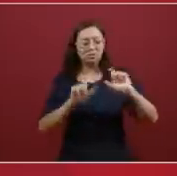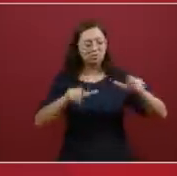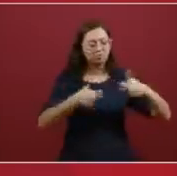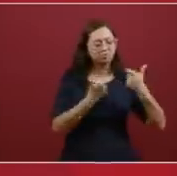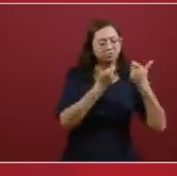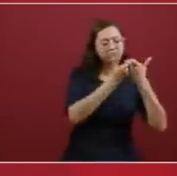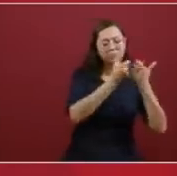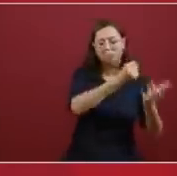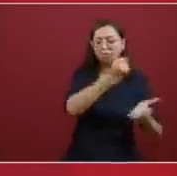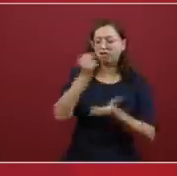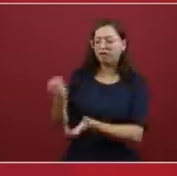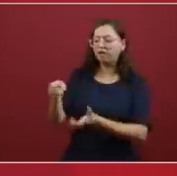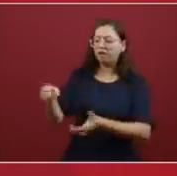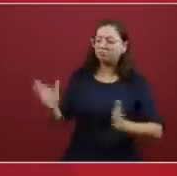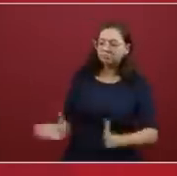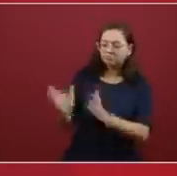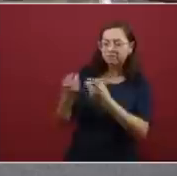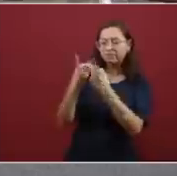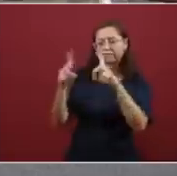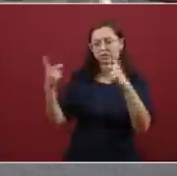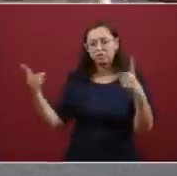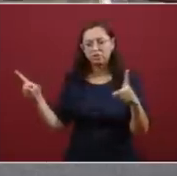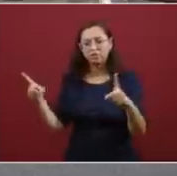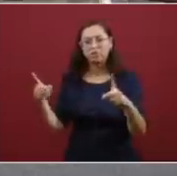el que podamos